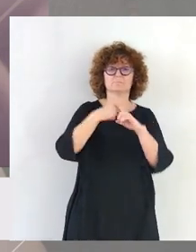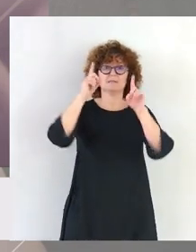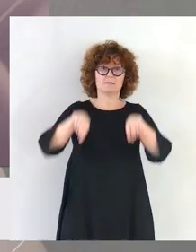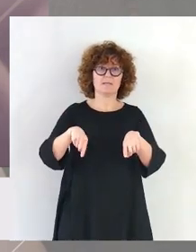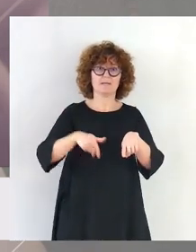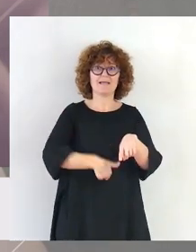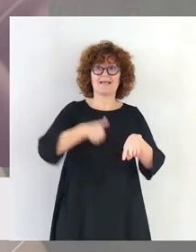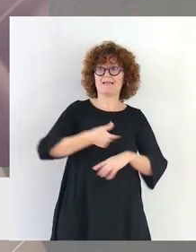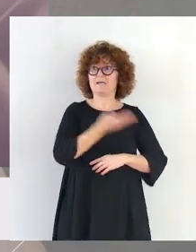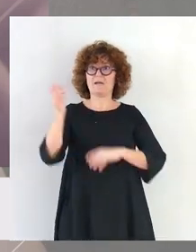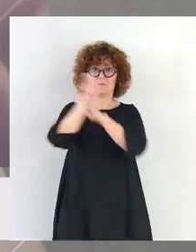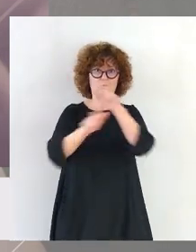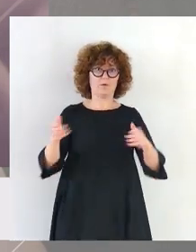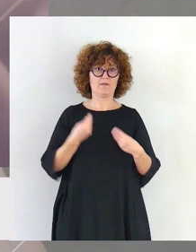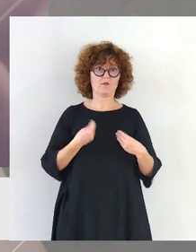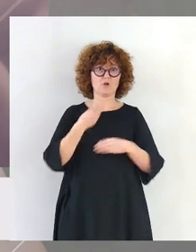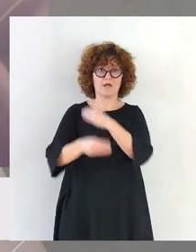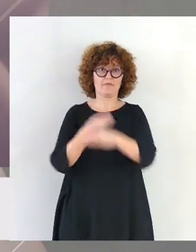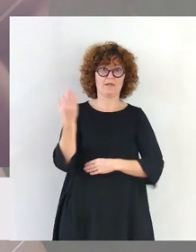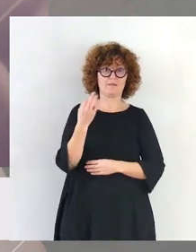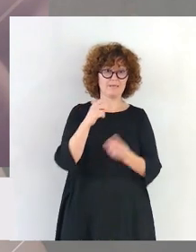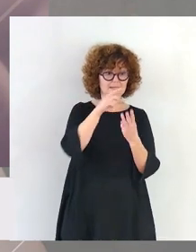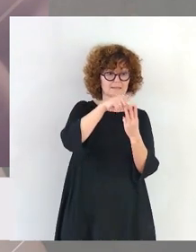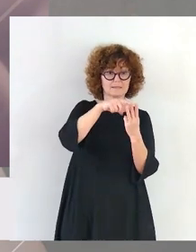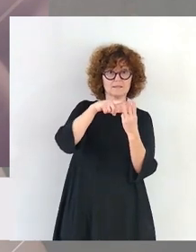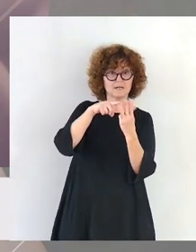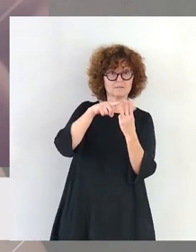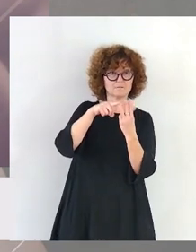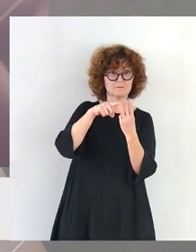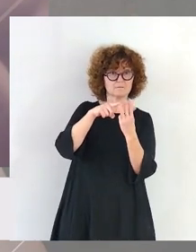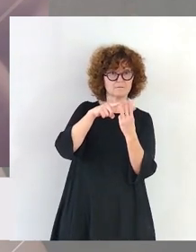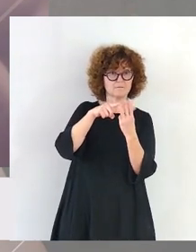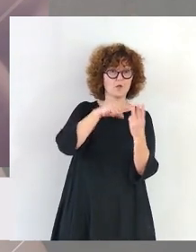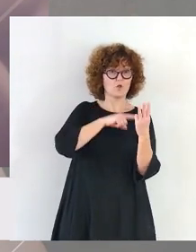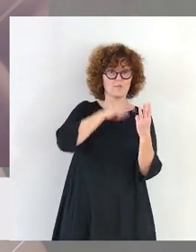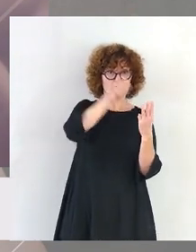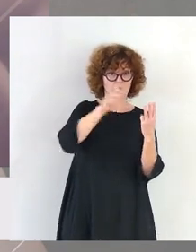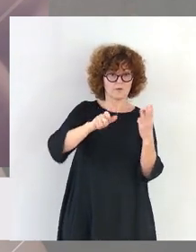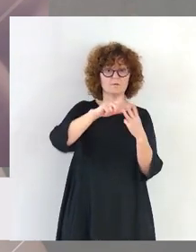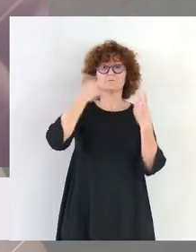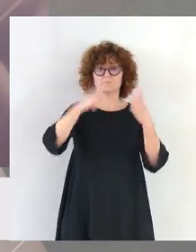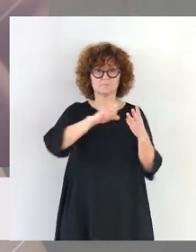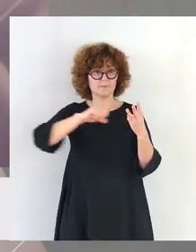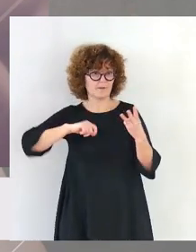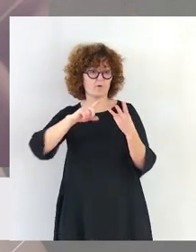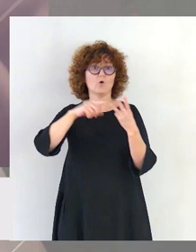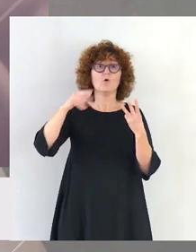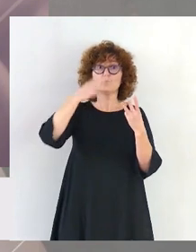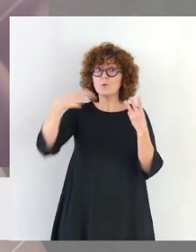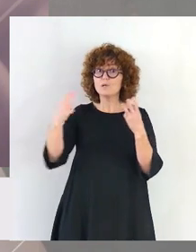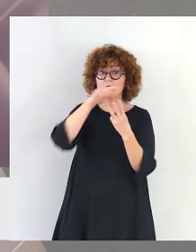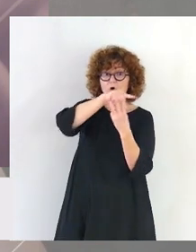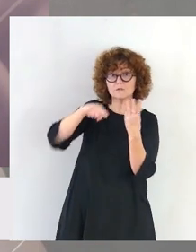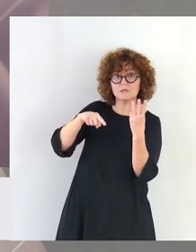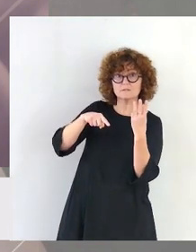población y para eso creo que de esas tres palancas que acabamos de activar la conciencia ciudadana el sector privado y el ámbito público